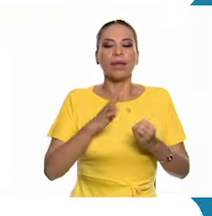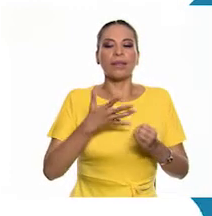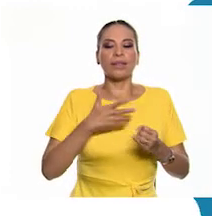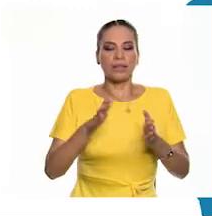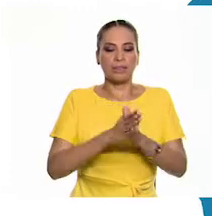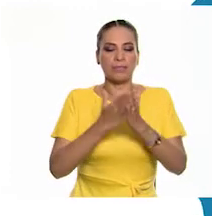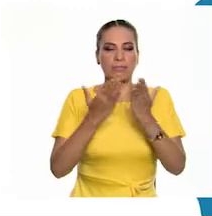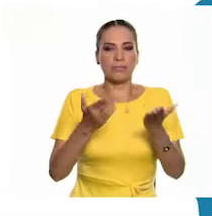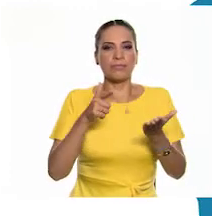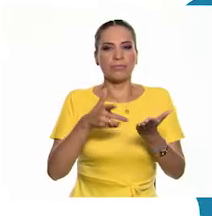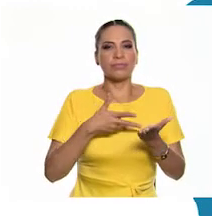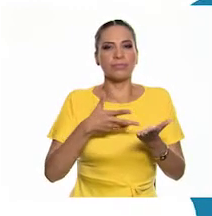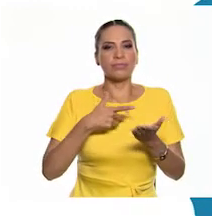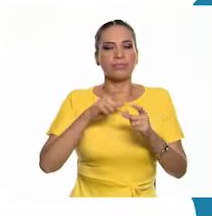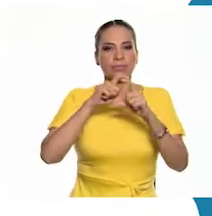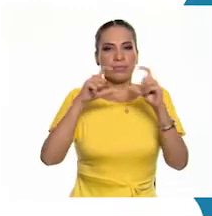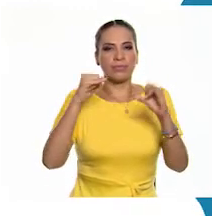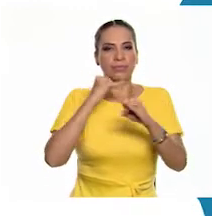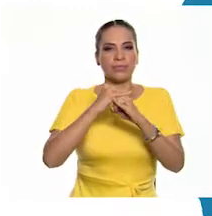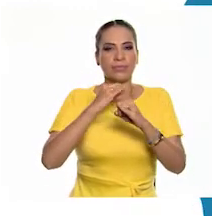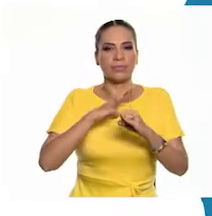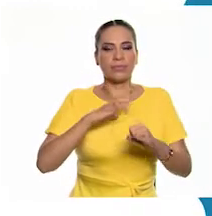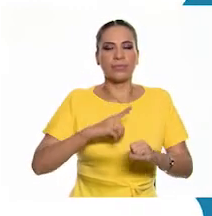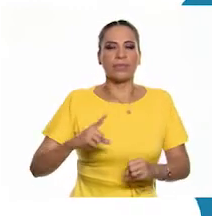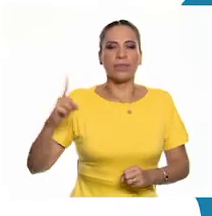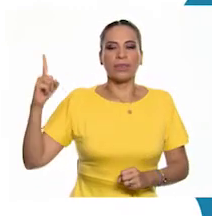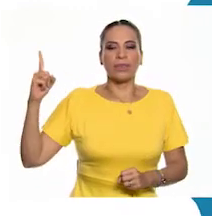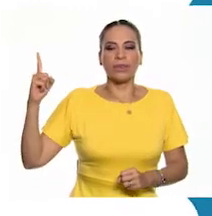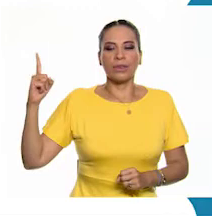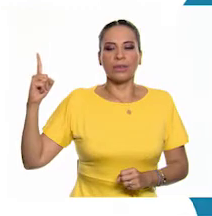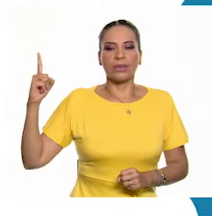los libros de texto en la página